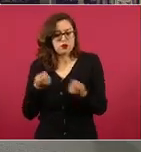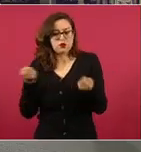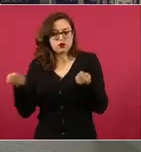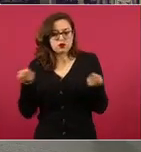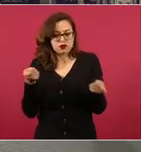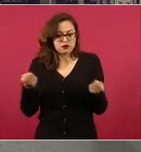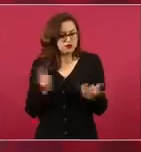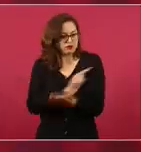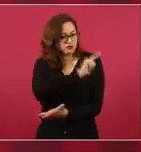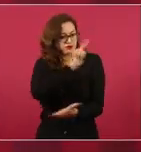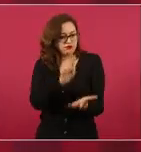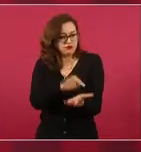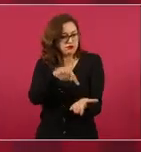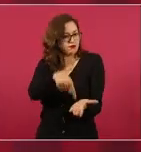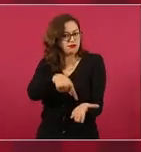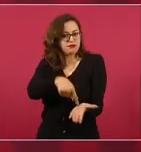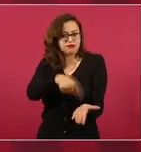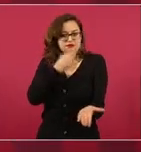eso no es posible.